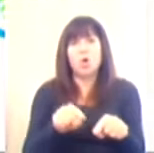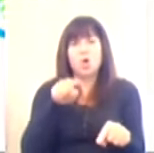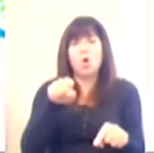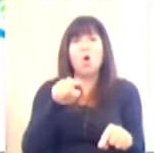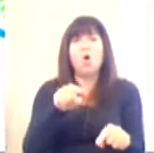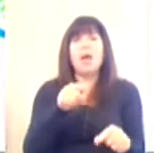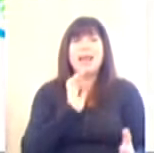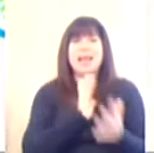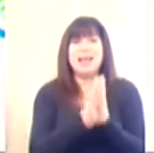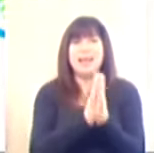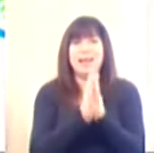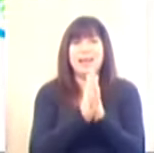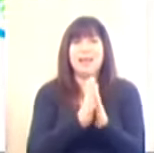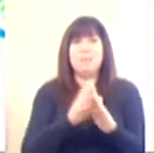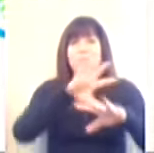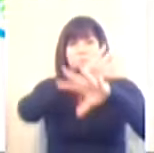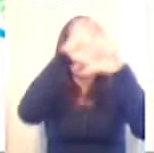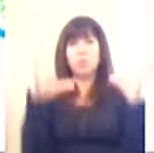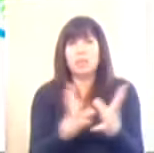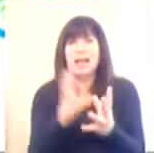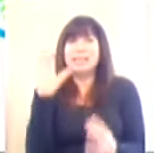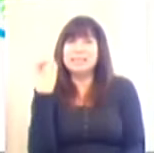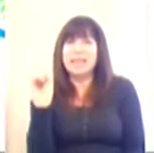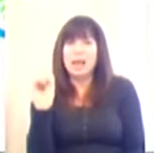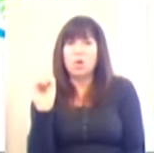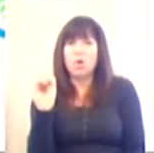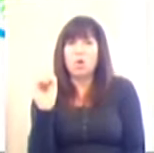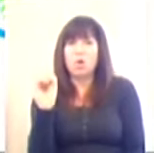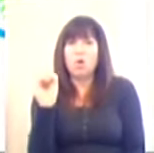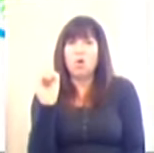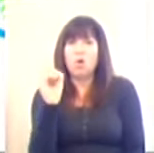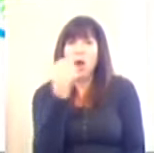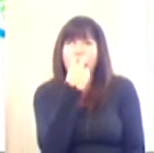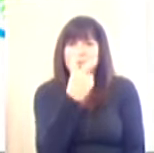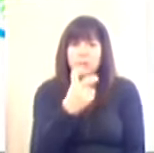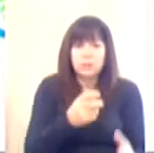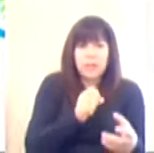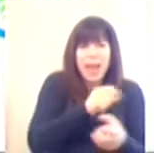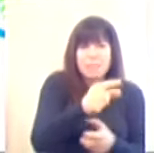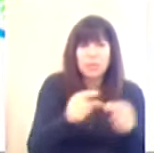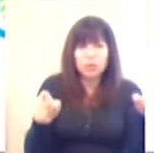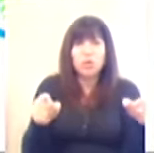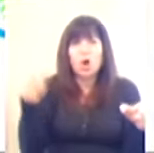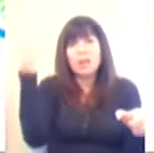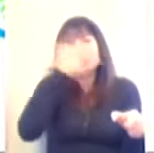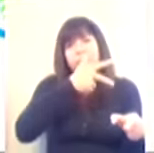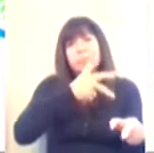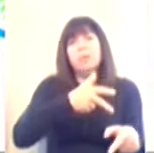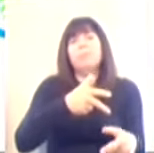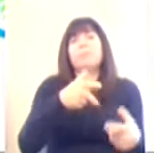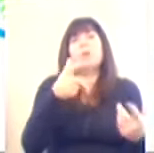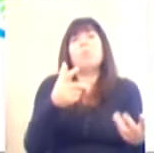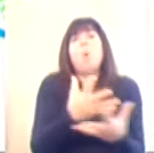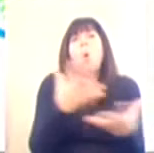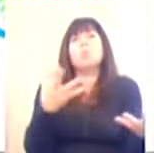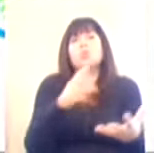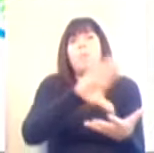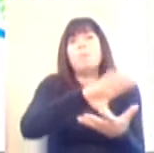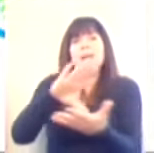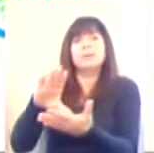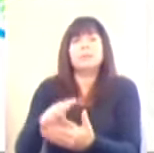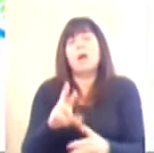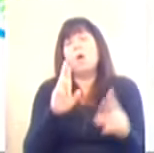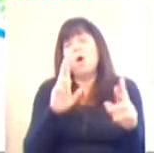por las cero emisiones, donde Chile está en una posición muy de avanzada. Y ojalá muchos países emergentes más